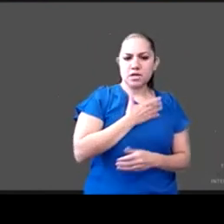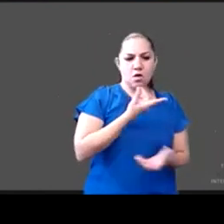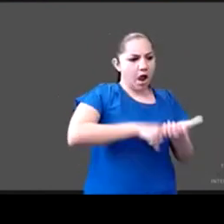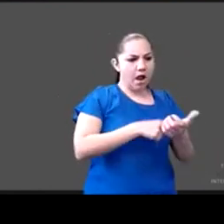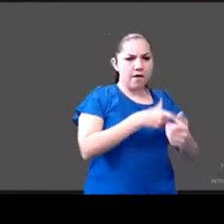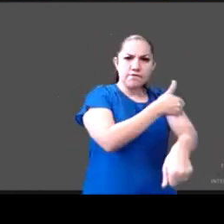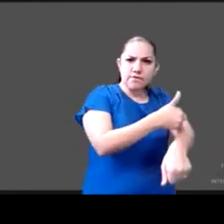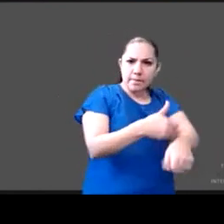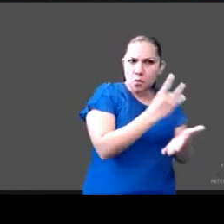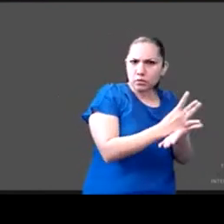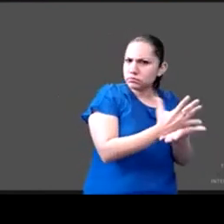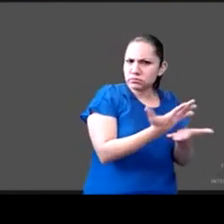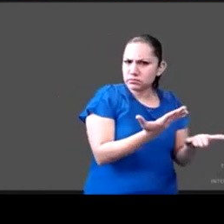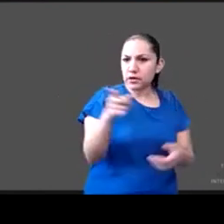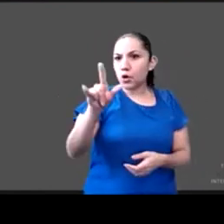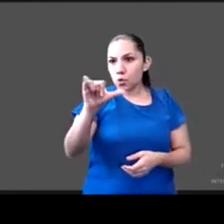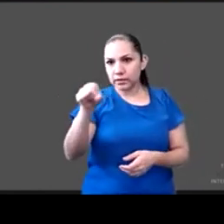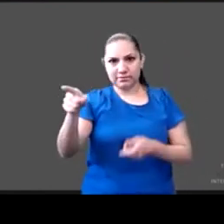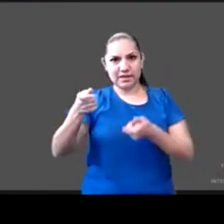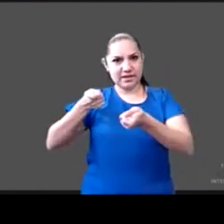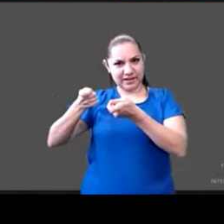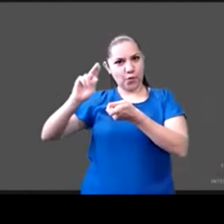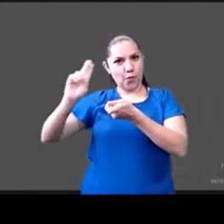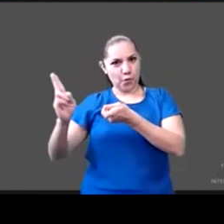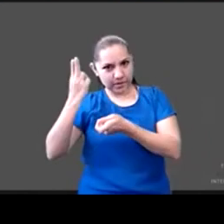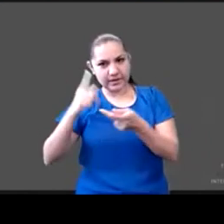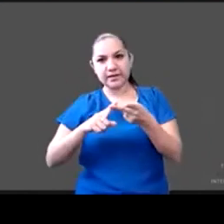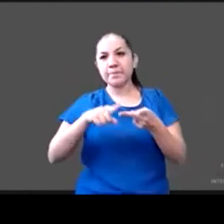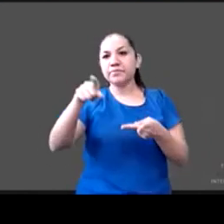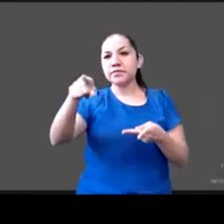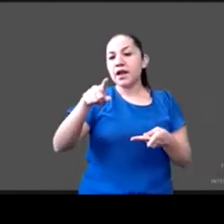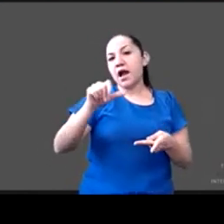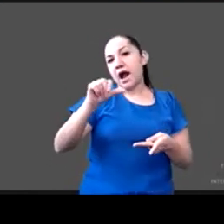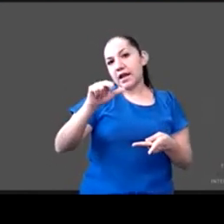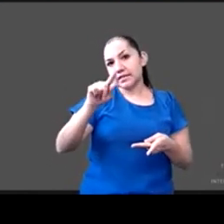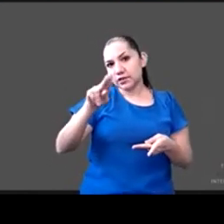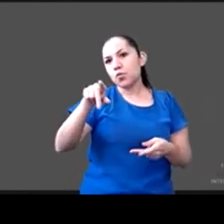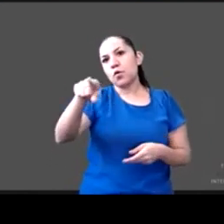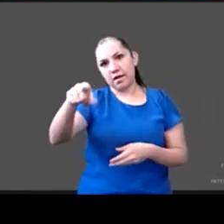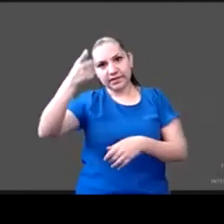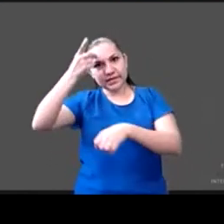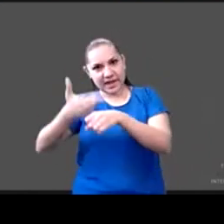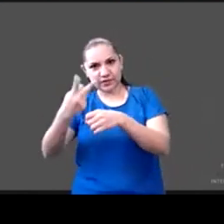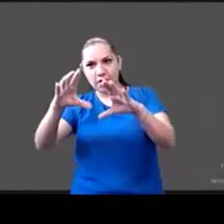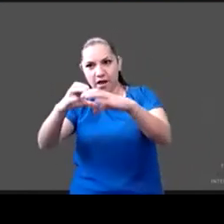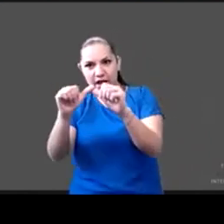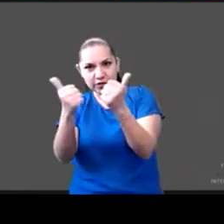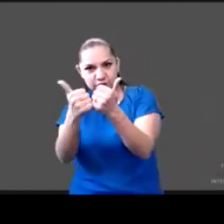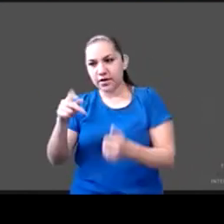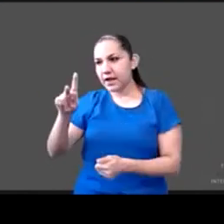directora de una organización, de Karen, de servidora pública o como teóloga, a todas las